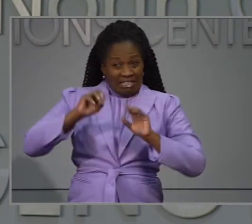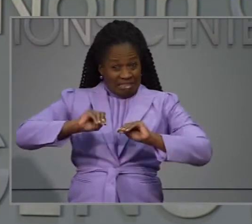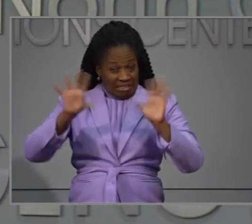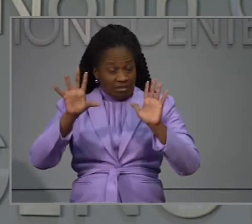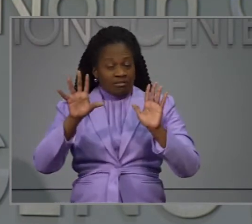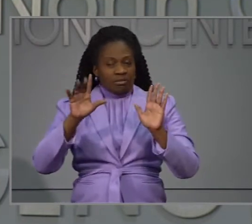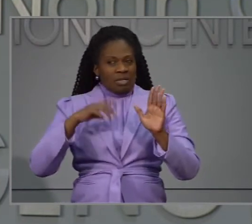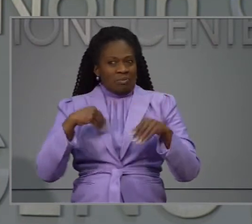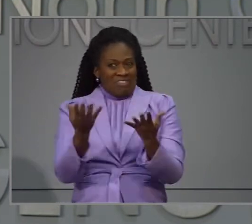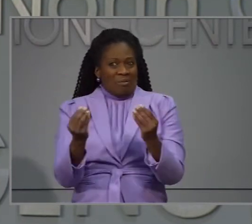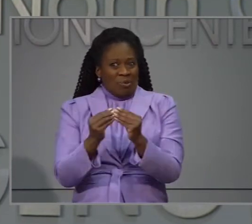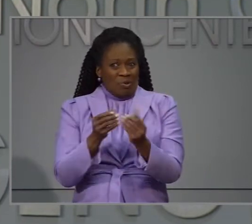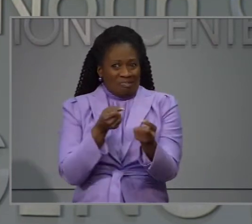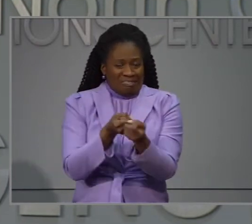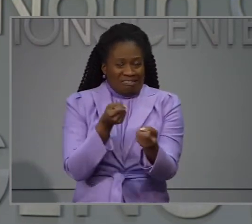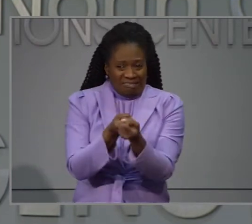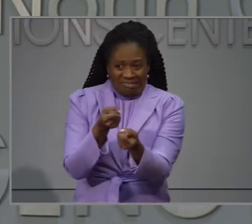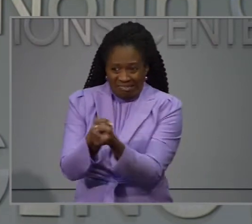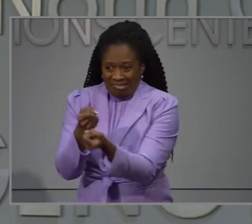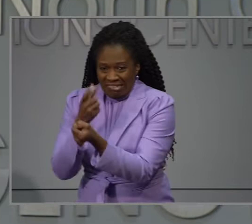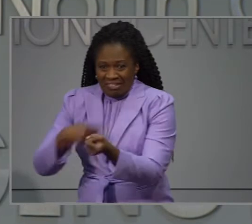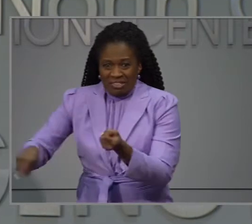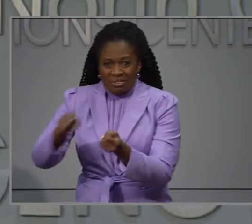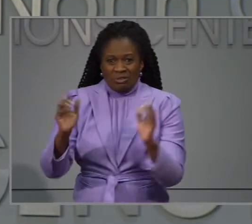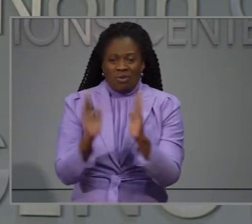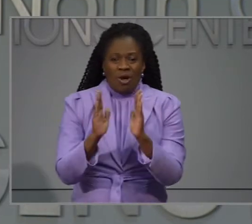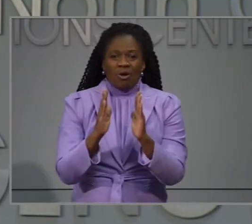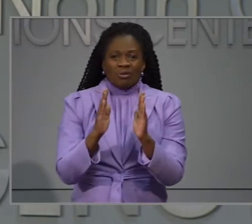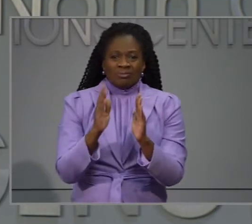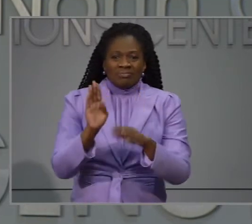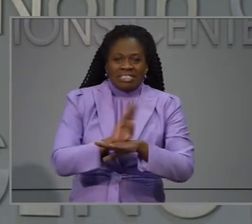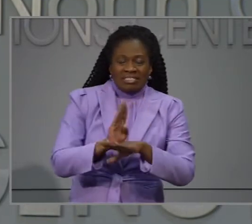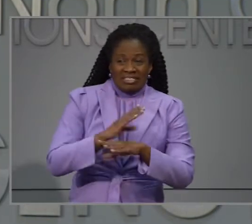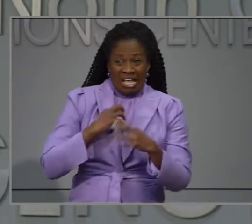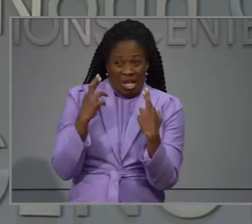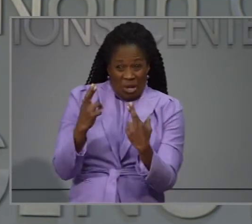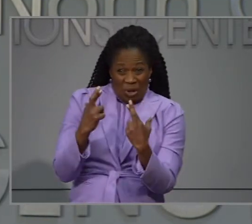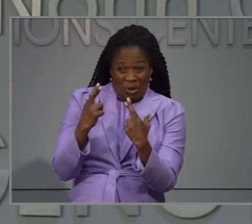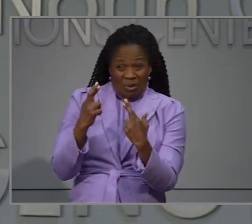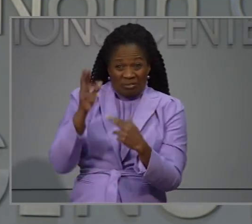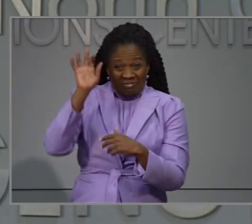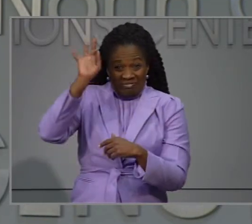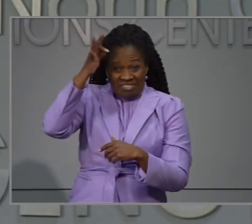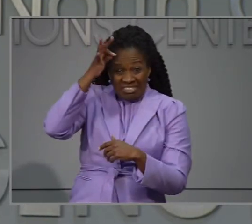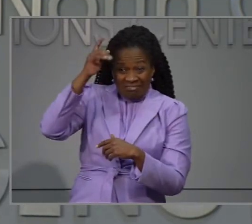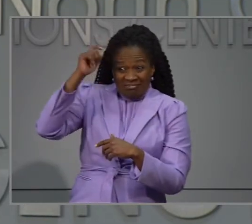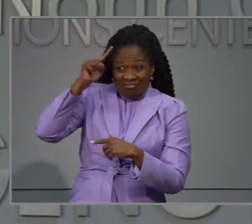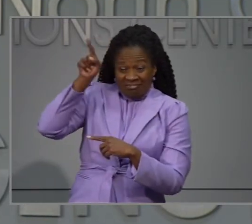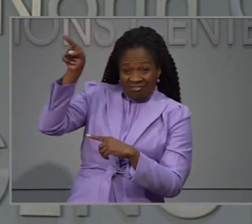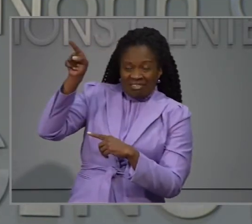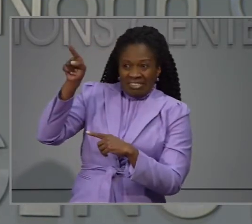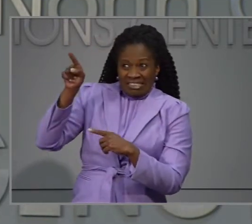es es claro que necesitamos darle más fondos a nuestros pequeños negocios